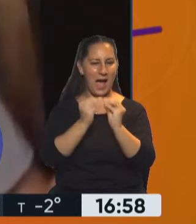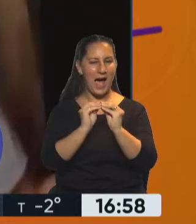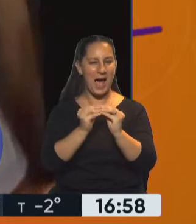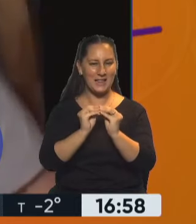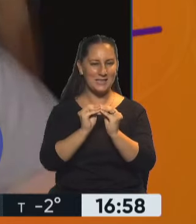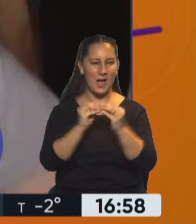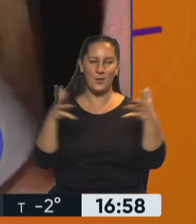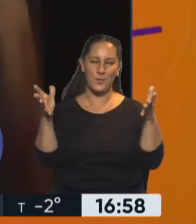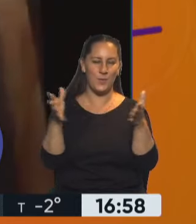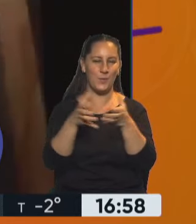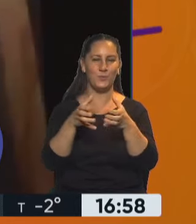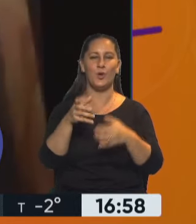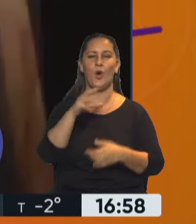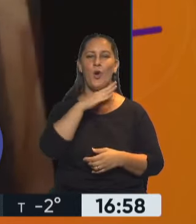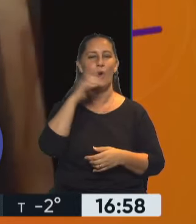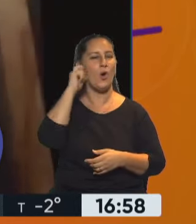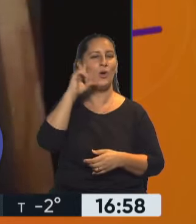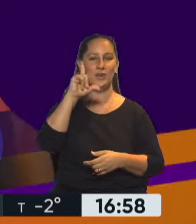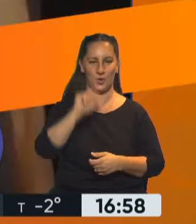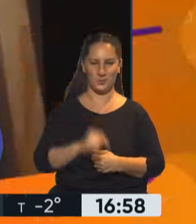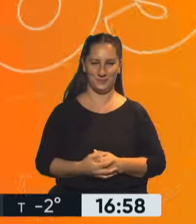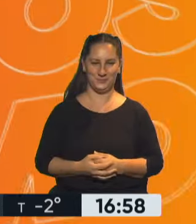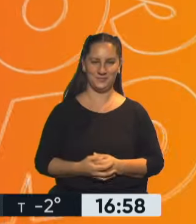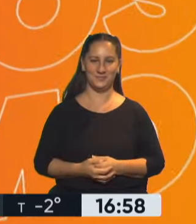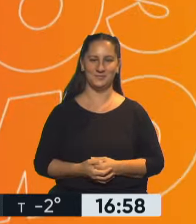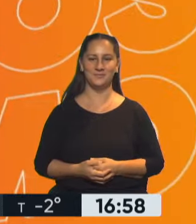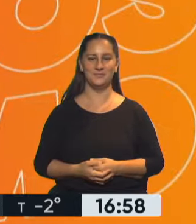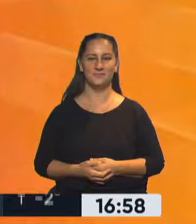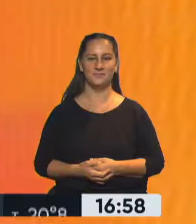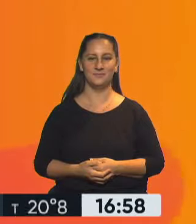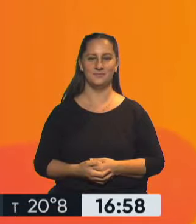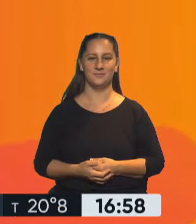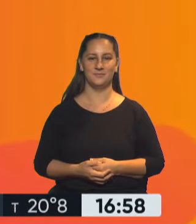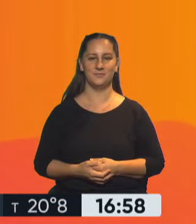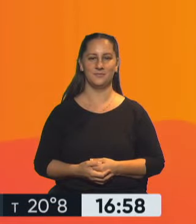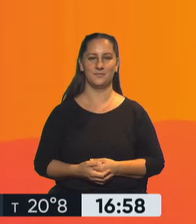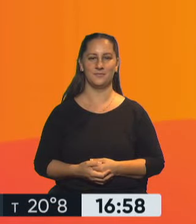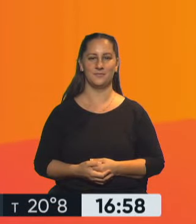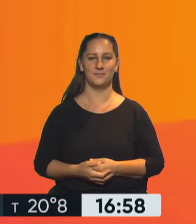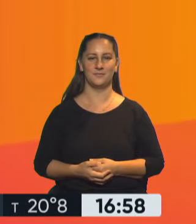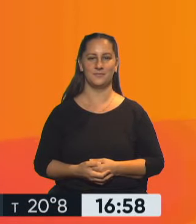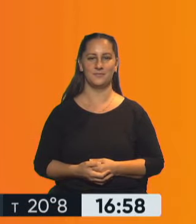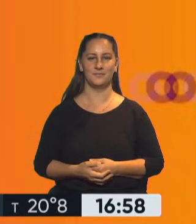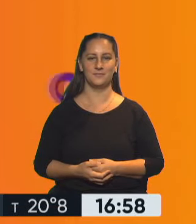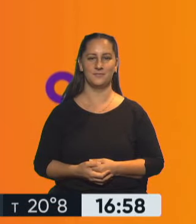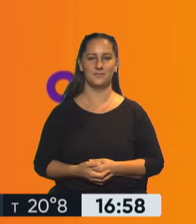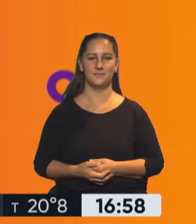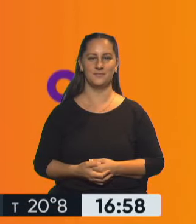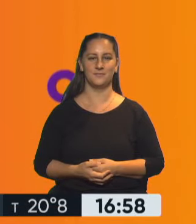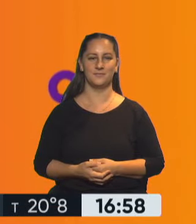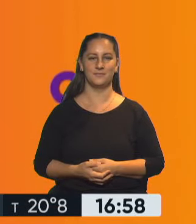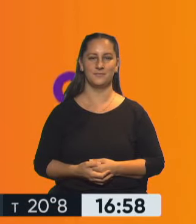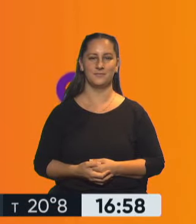con Covid. Ya venimos, dale, quédense. Era del tiempo, era de luz y de amor. La tierra con